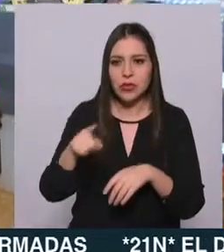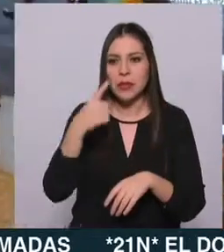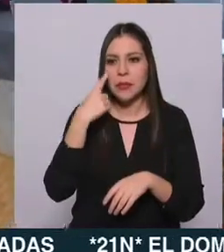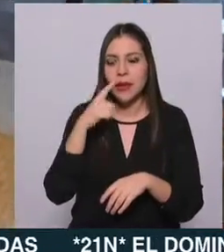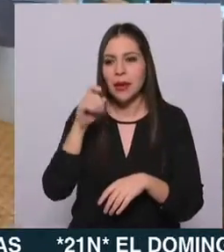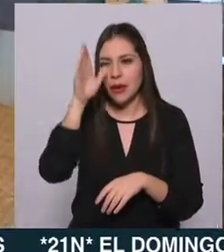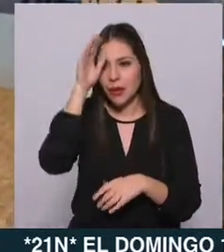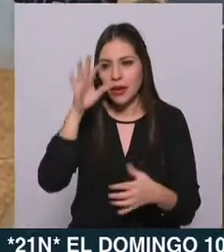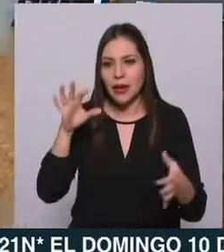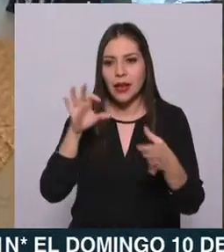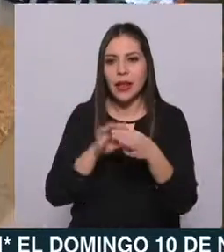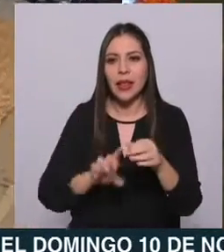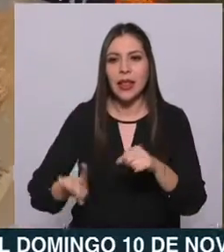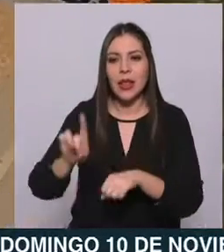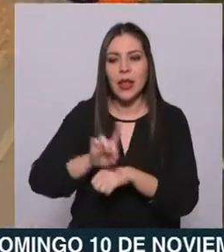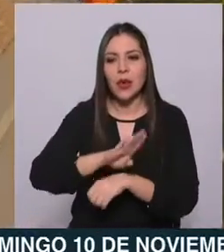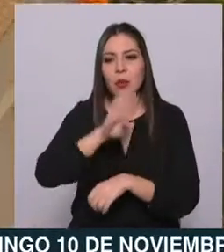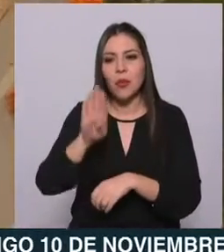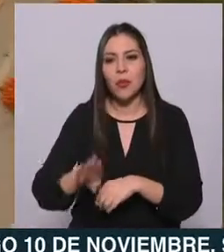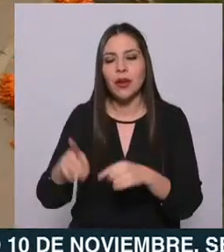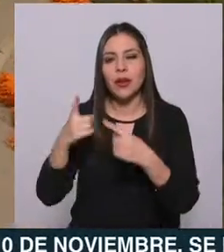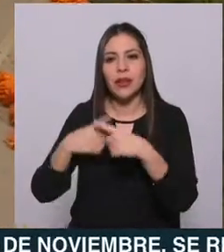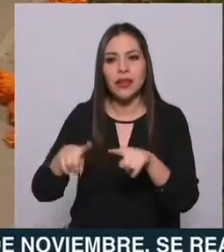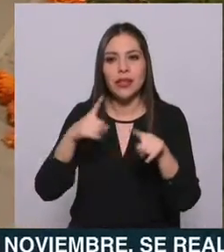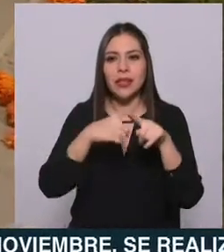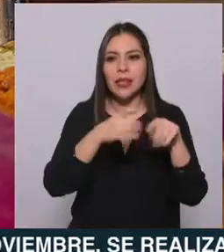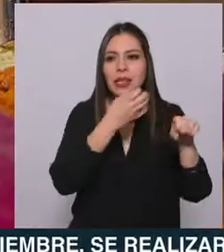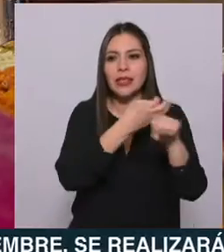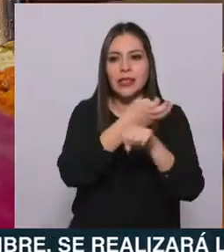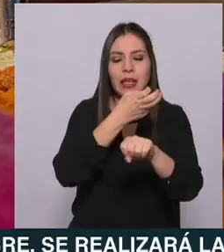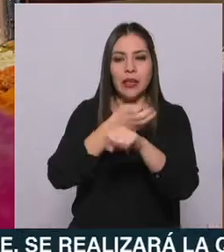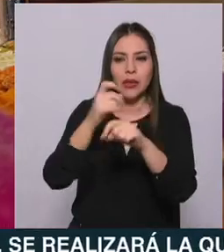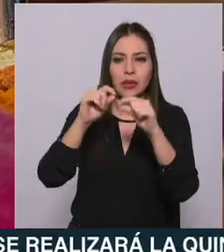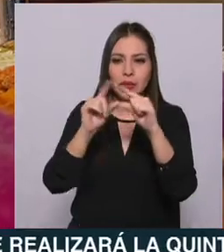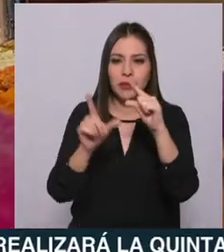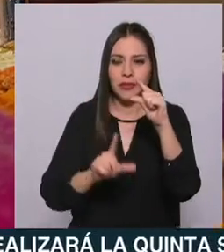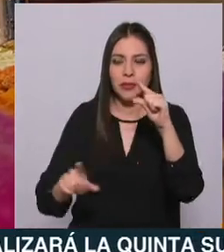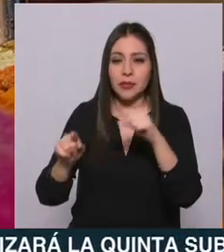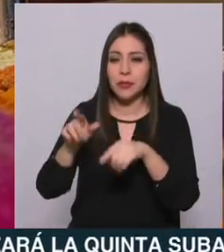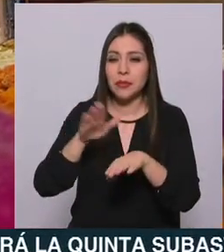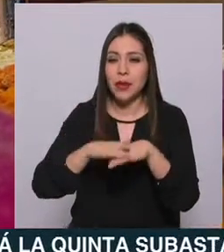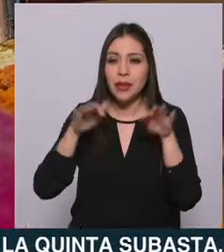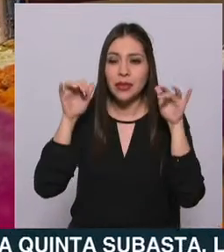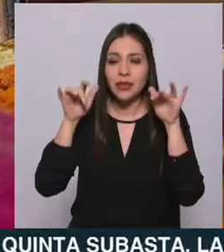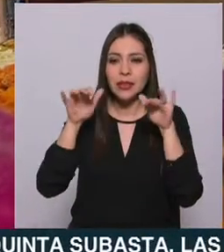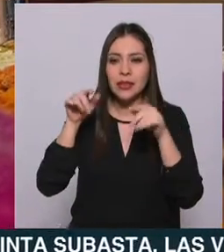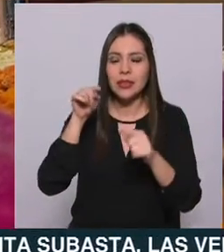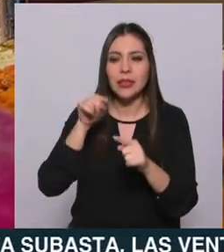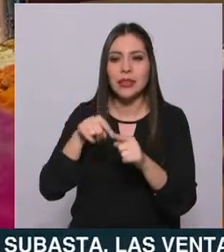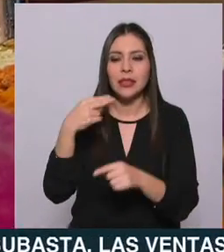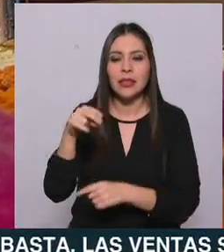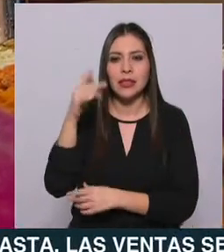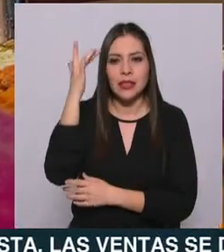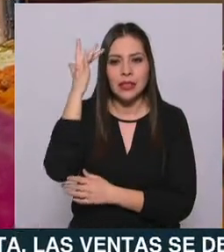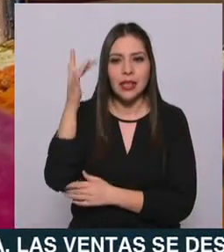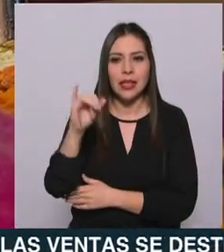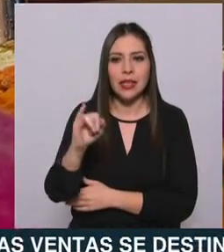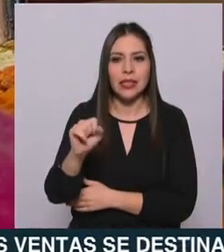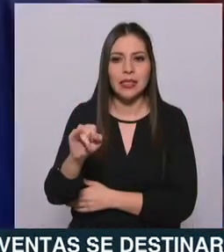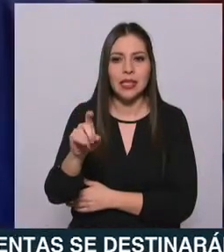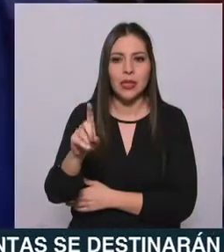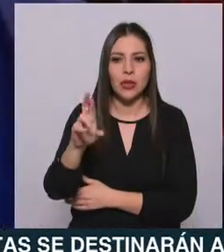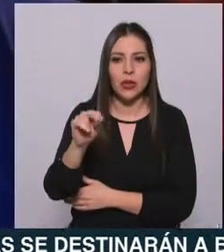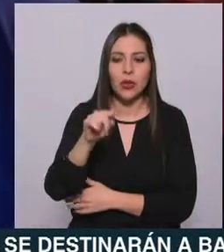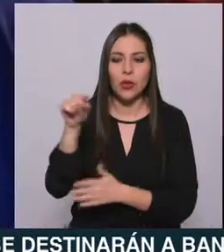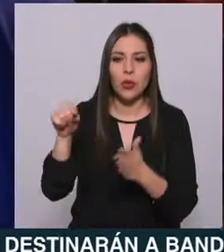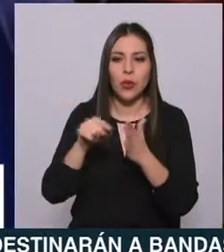de Día de Muertos en distintas regiones de algunos estados del país. Una de las más visitadas fue la de San Isidro, poblado de Michoacán.